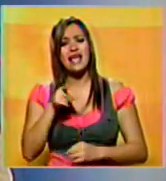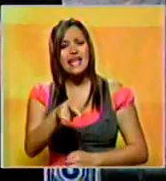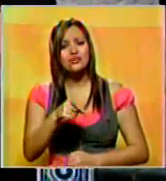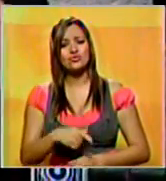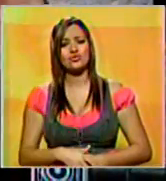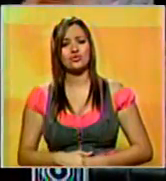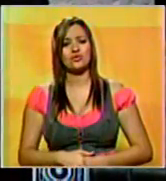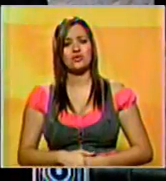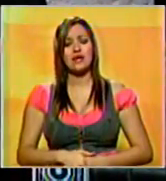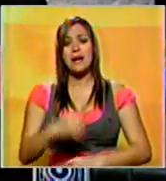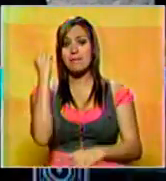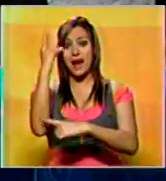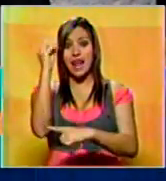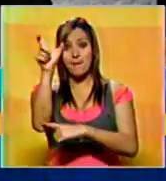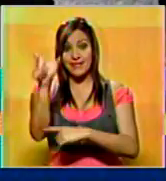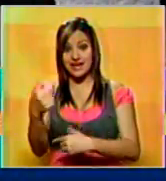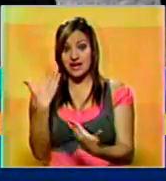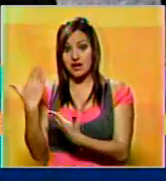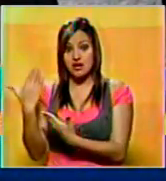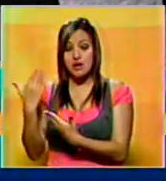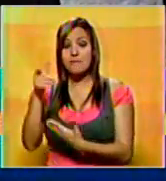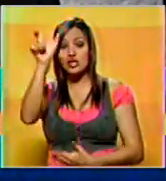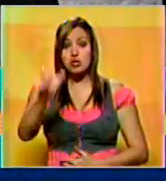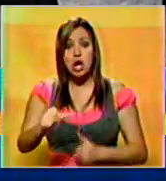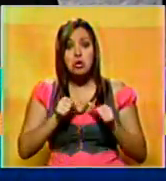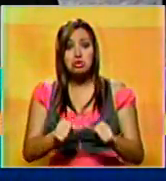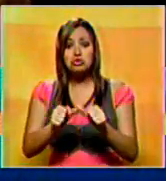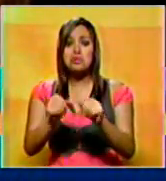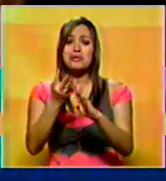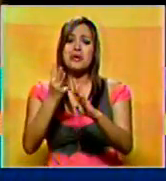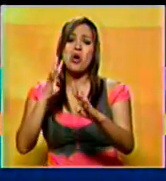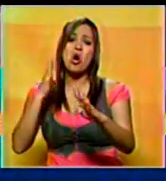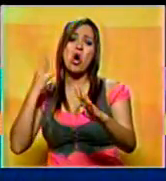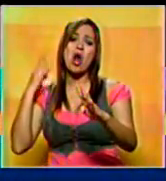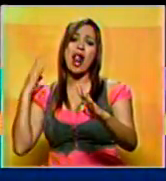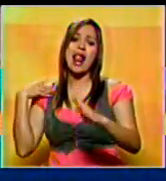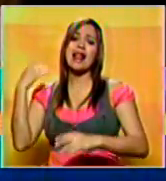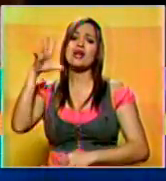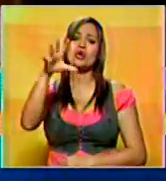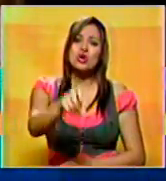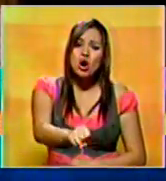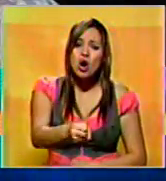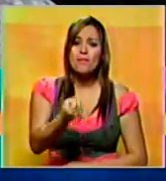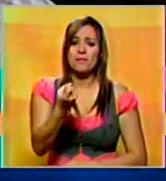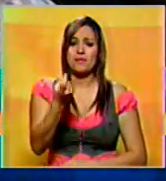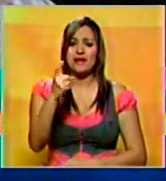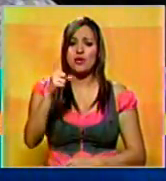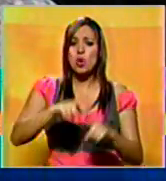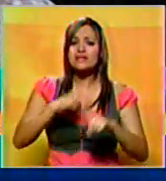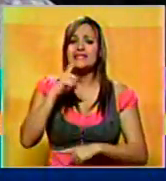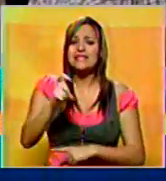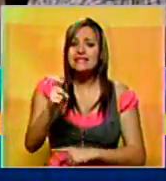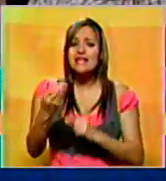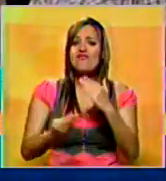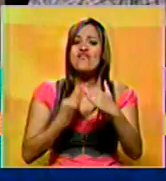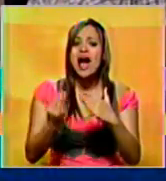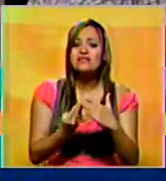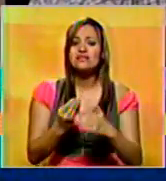situación. El parlamentario señaló que los usuarios siguen realizando largas colas para comprar productos de primera necesidad.